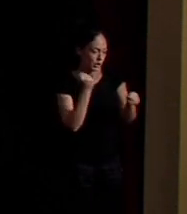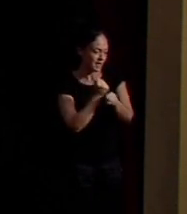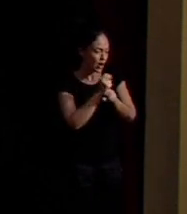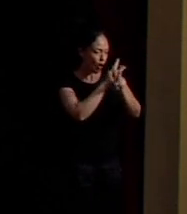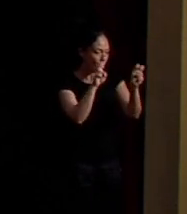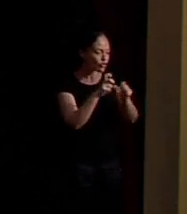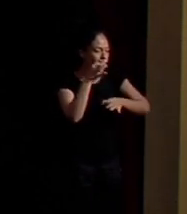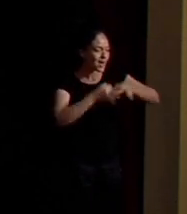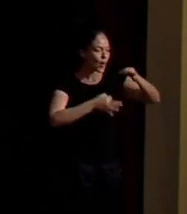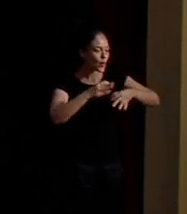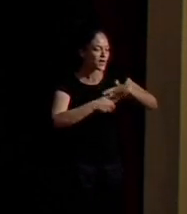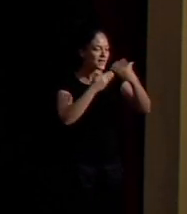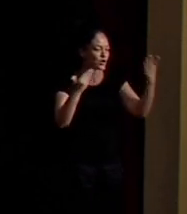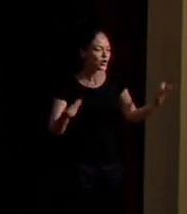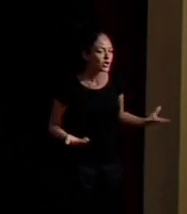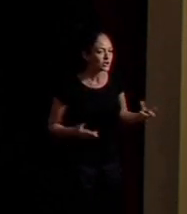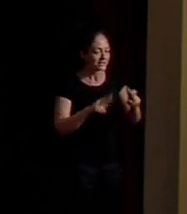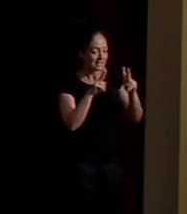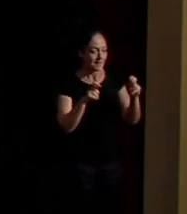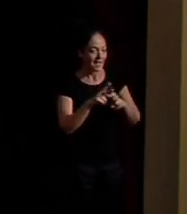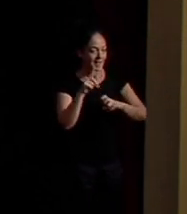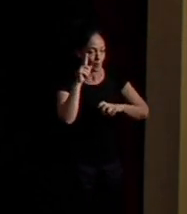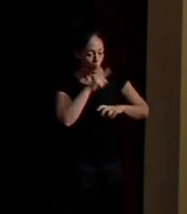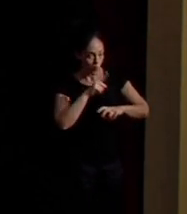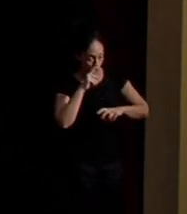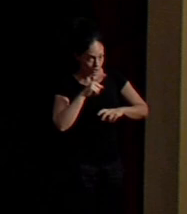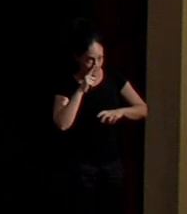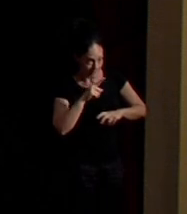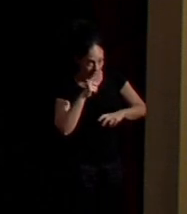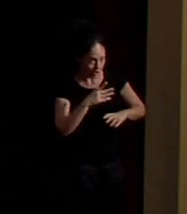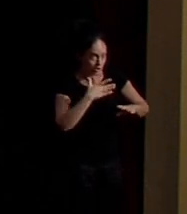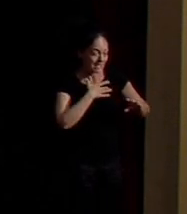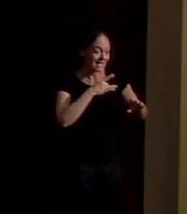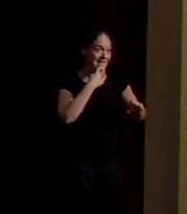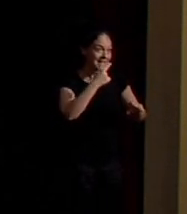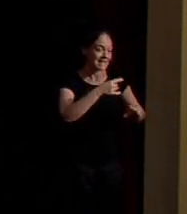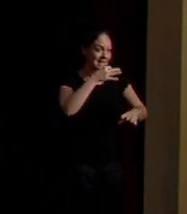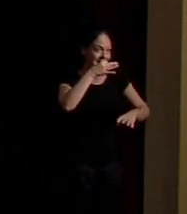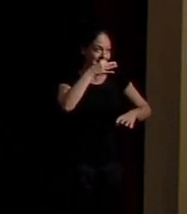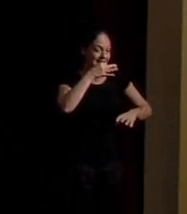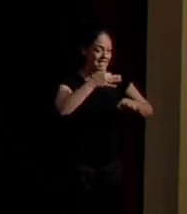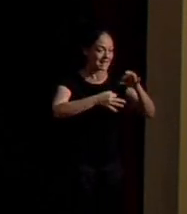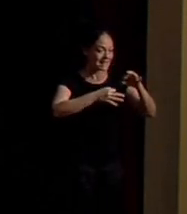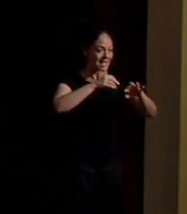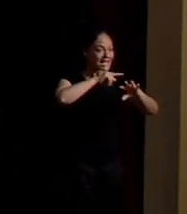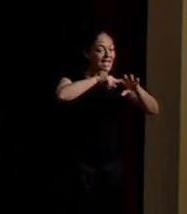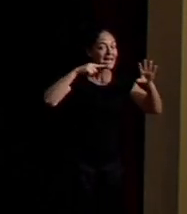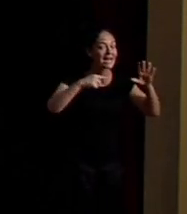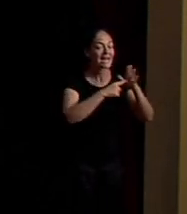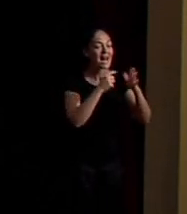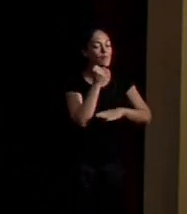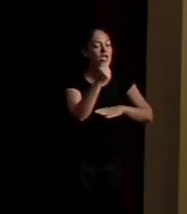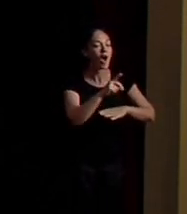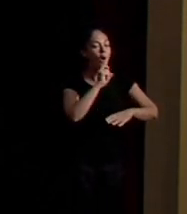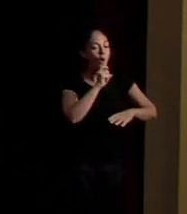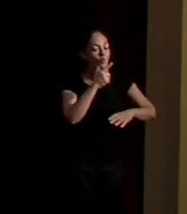se aborda la cuestión de la prostitución desde la respuesta posible que el ordenamiento jurídico debería dar a ella, tener en cuenta que el derecho no